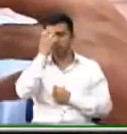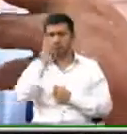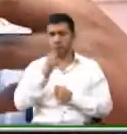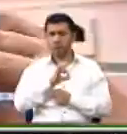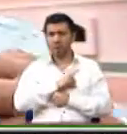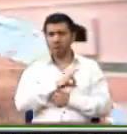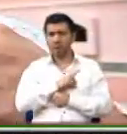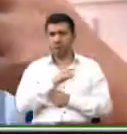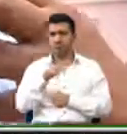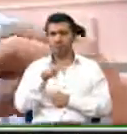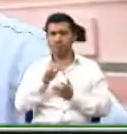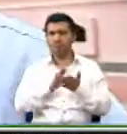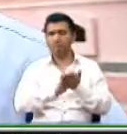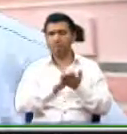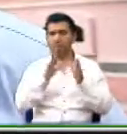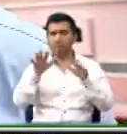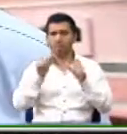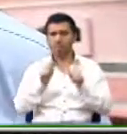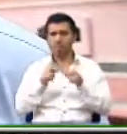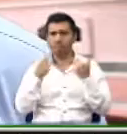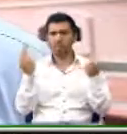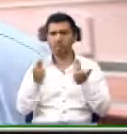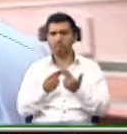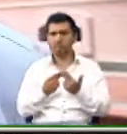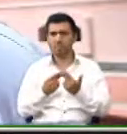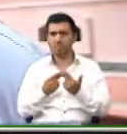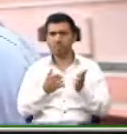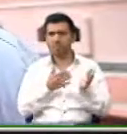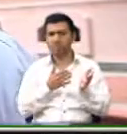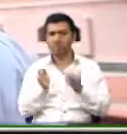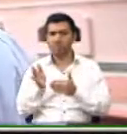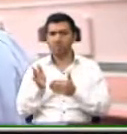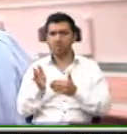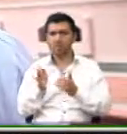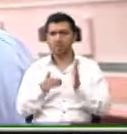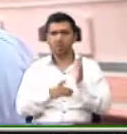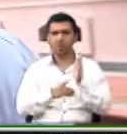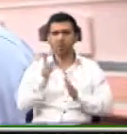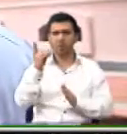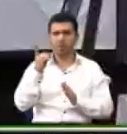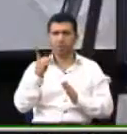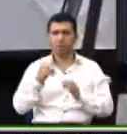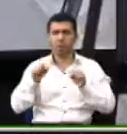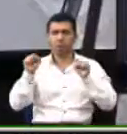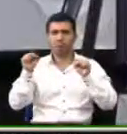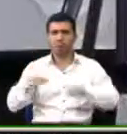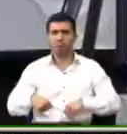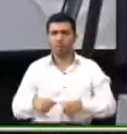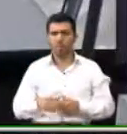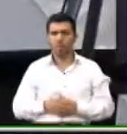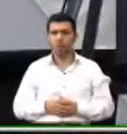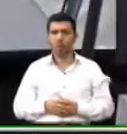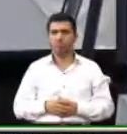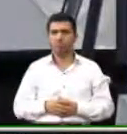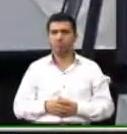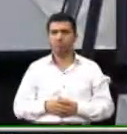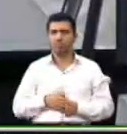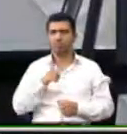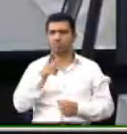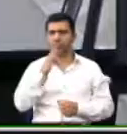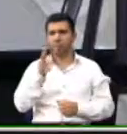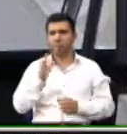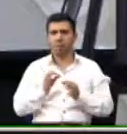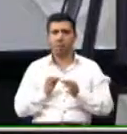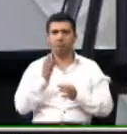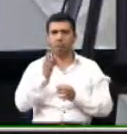se hace la plenaria y ya tendríamos ya el plan de desarrollo del departamento aprobado previamente se ha discutido en otros municipios